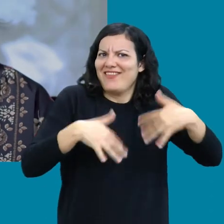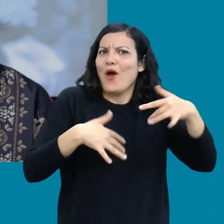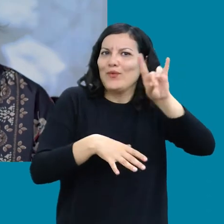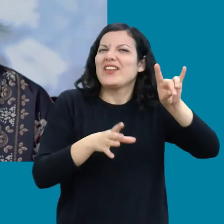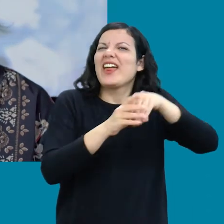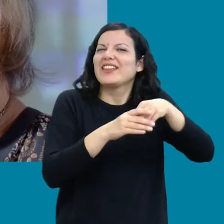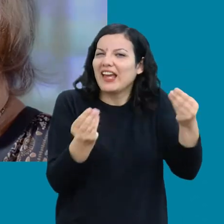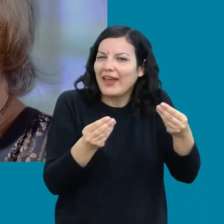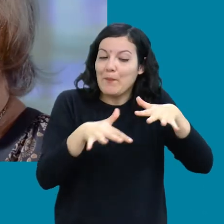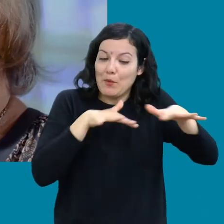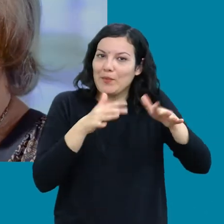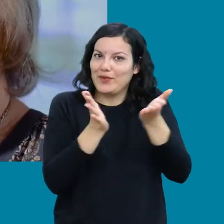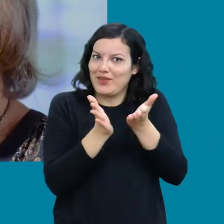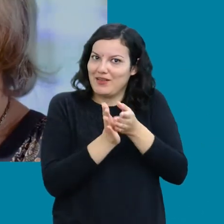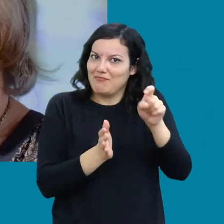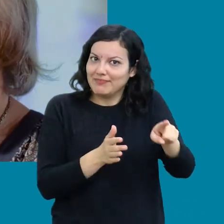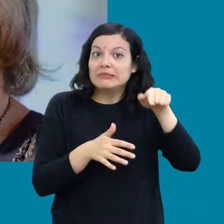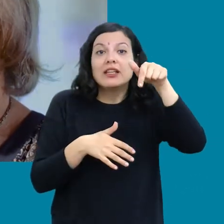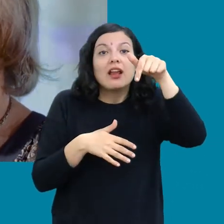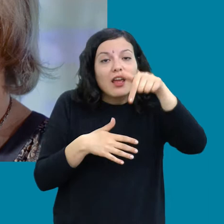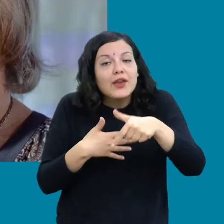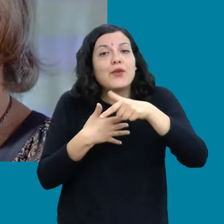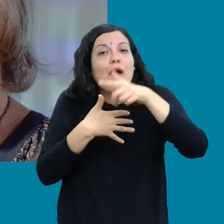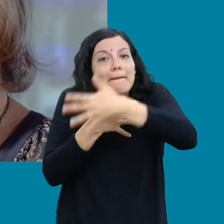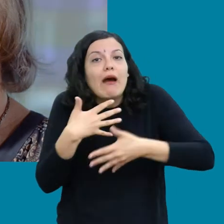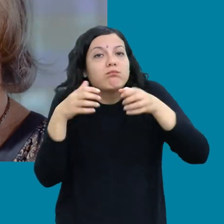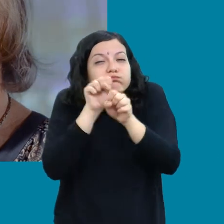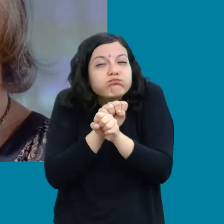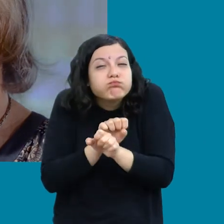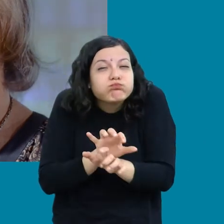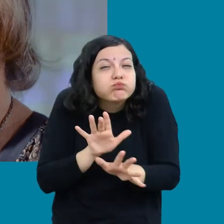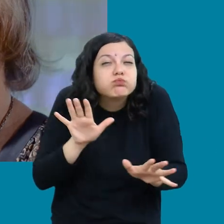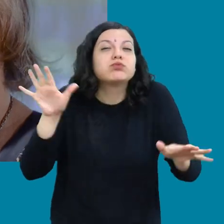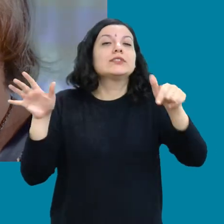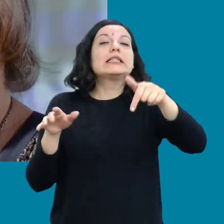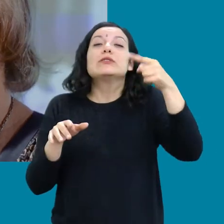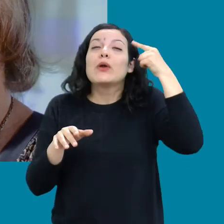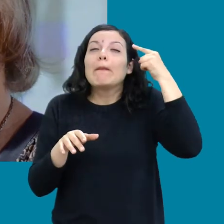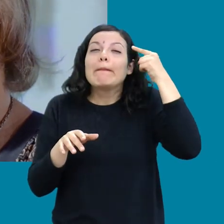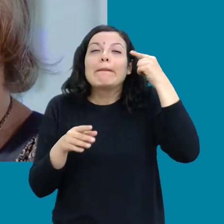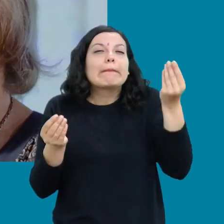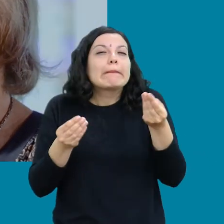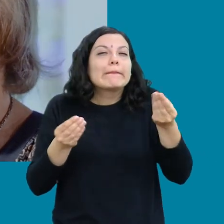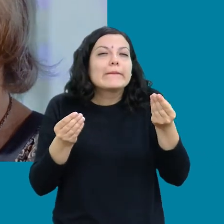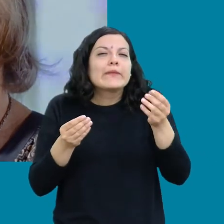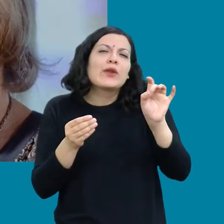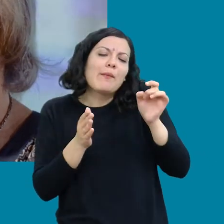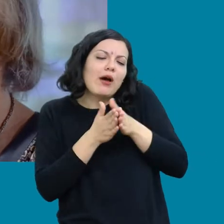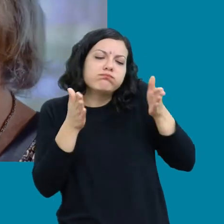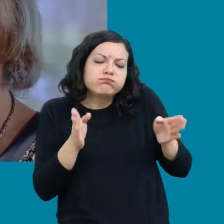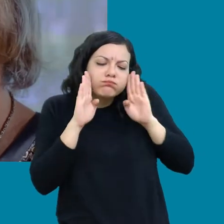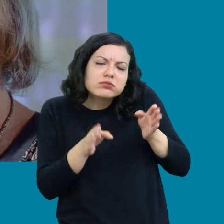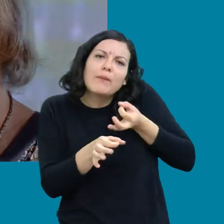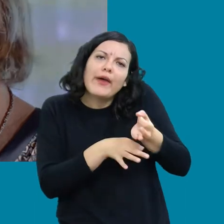el movimiento estudiantil. Acá esto que se expande en América Latina, esto que se piensa como simplemente